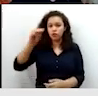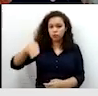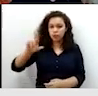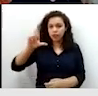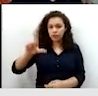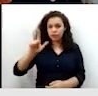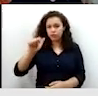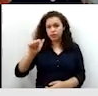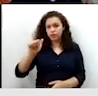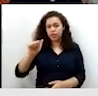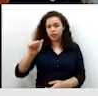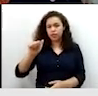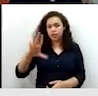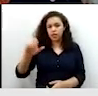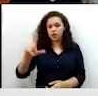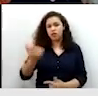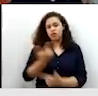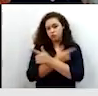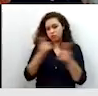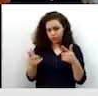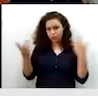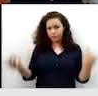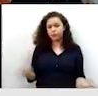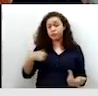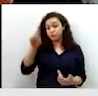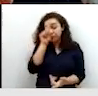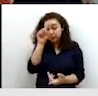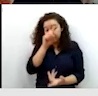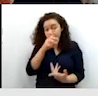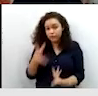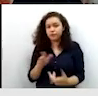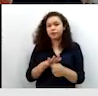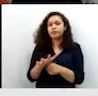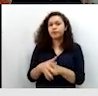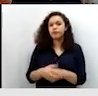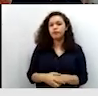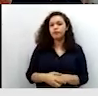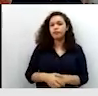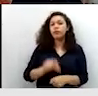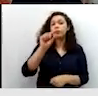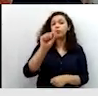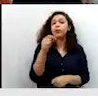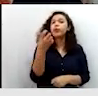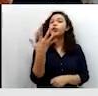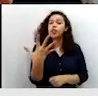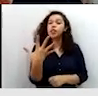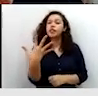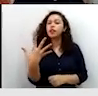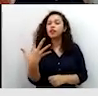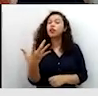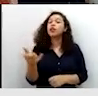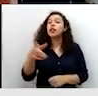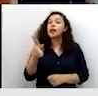residual libre. Aquí lo ideal y lo recomendable es que andemos como en 0.5, pero si